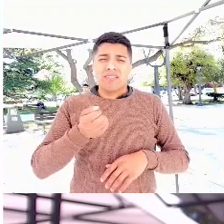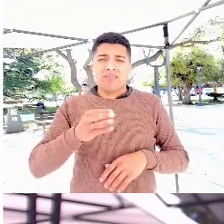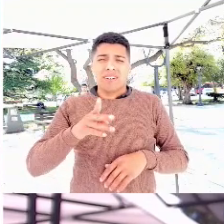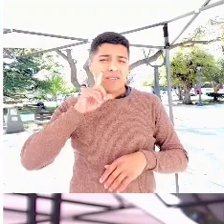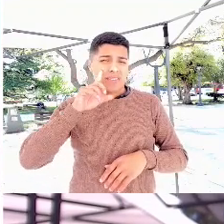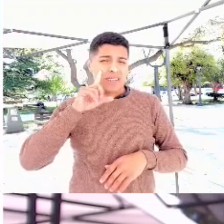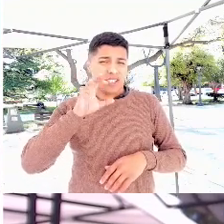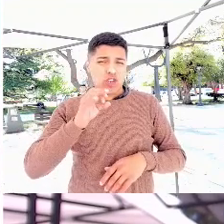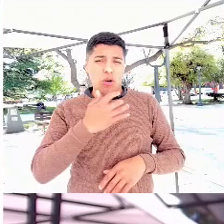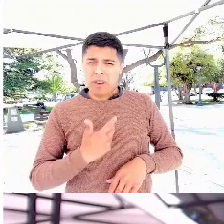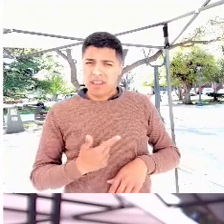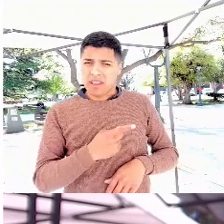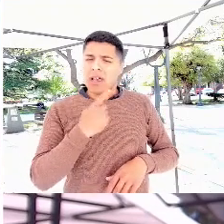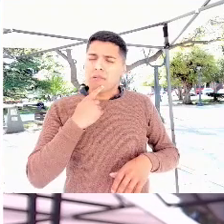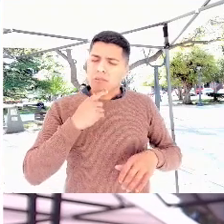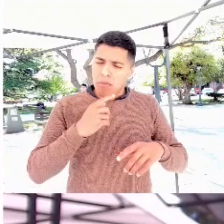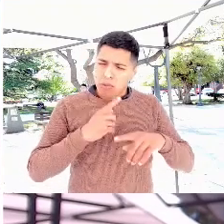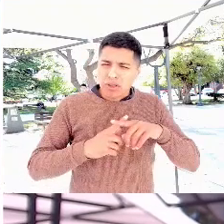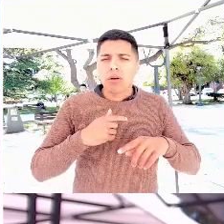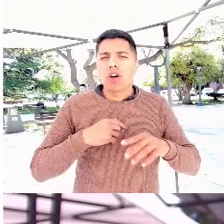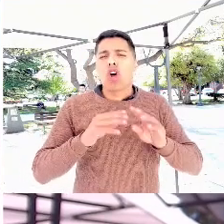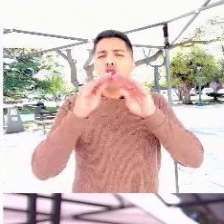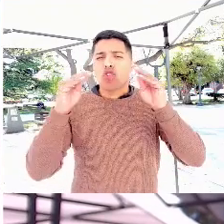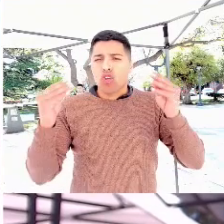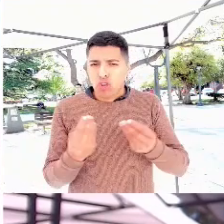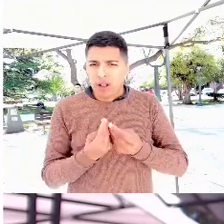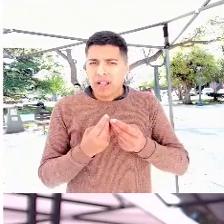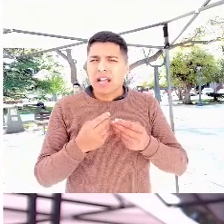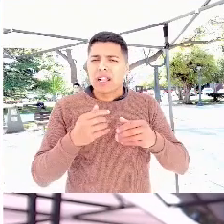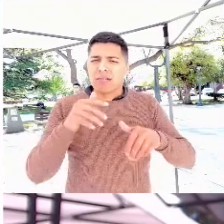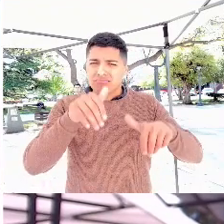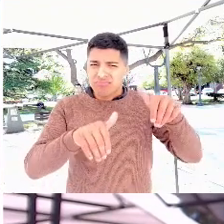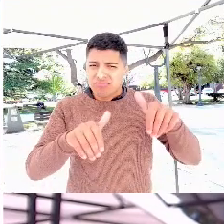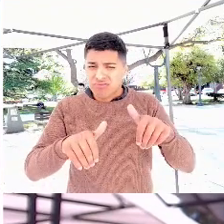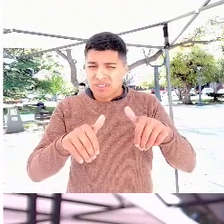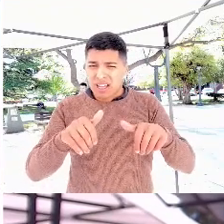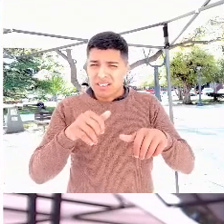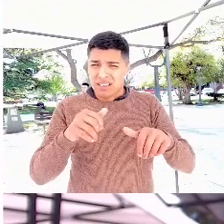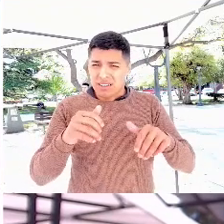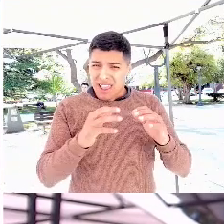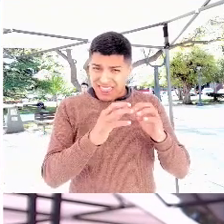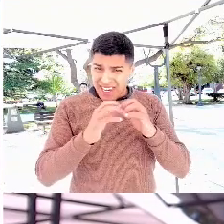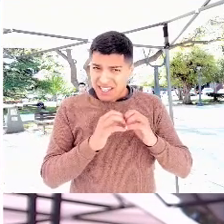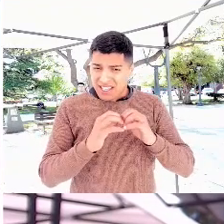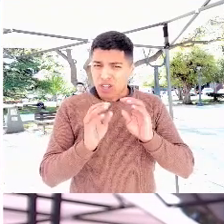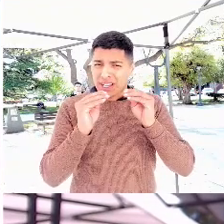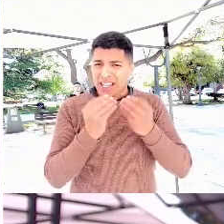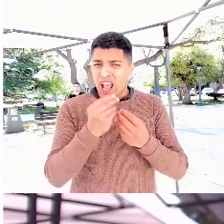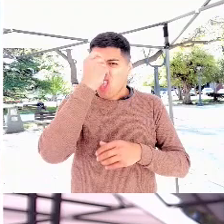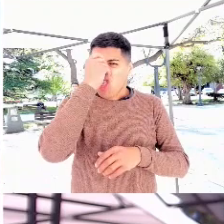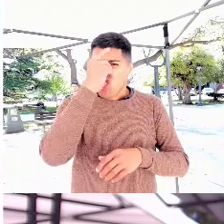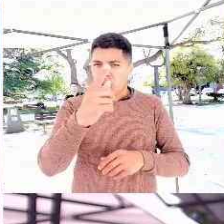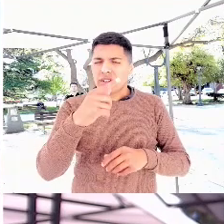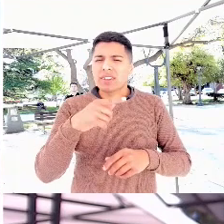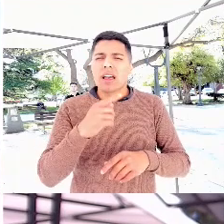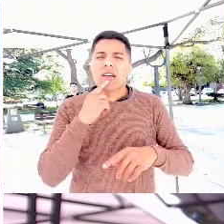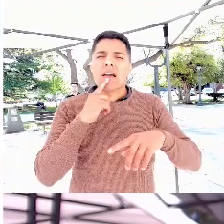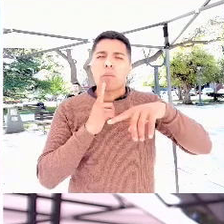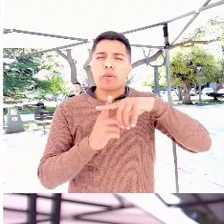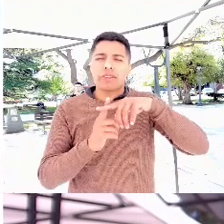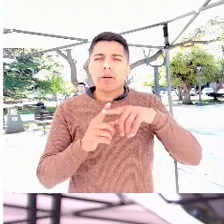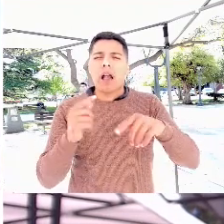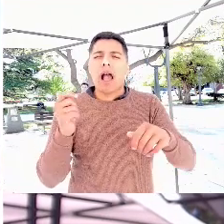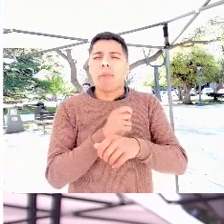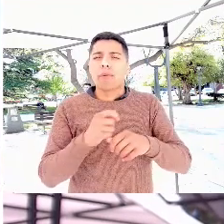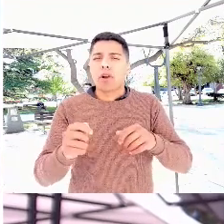Cuaranta. Positivo. Resultado de la votación nominal en general, 12 votos por la afirmativa.